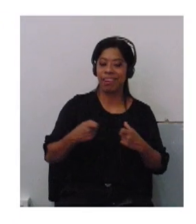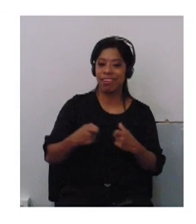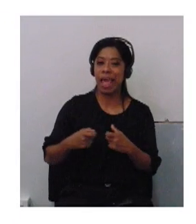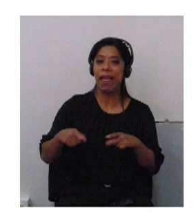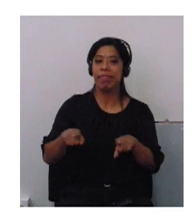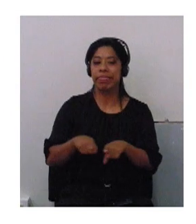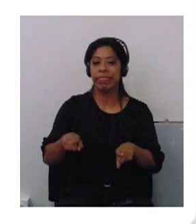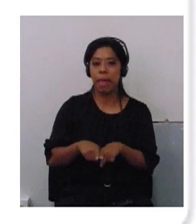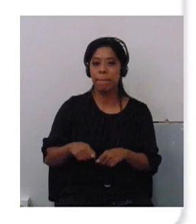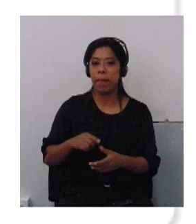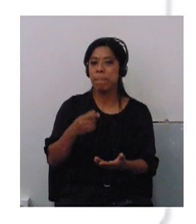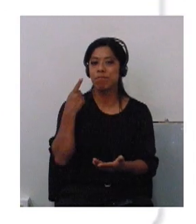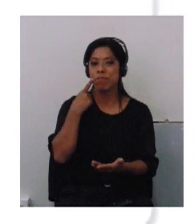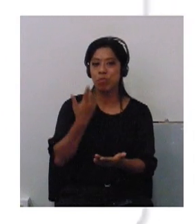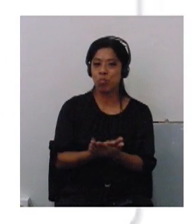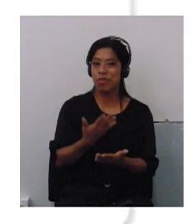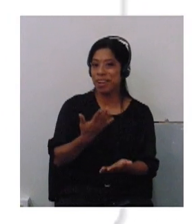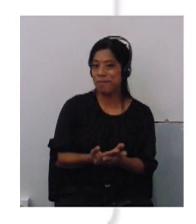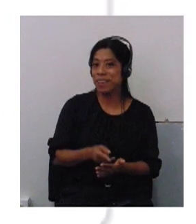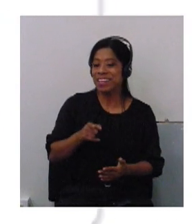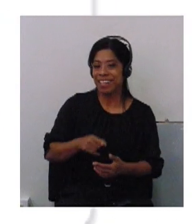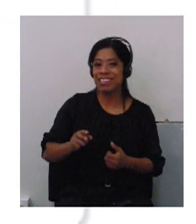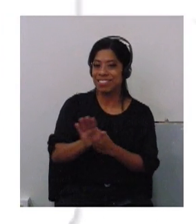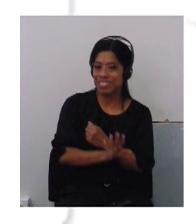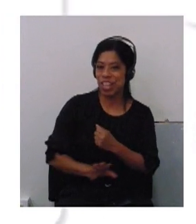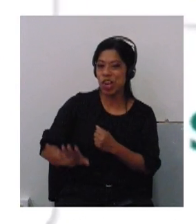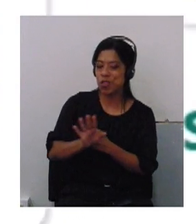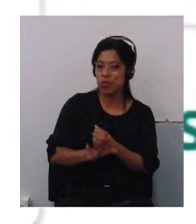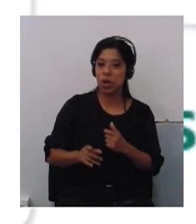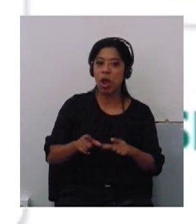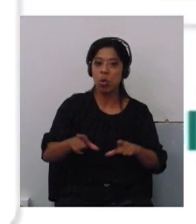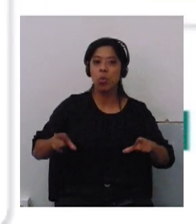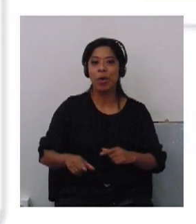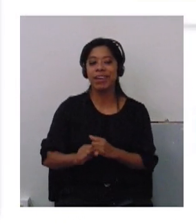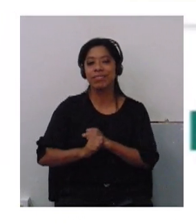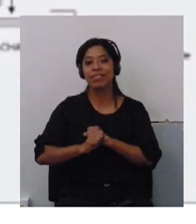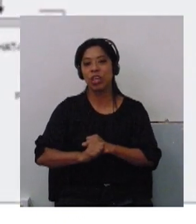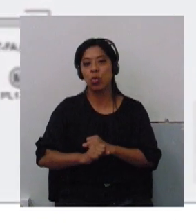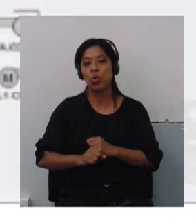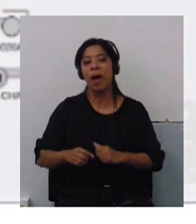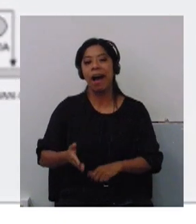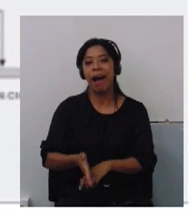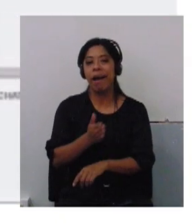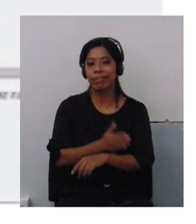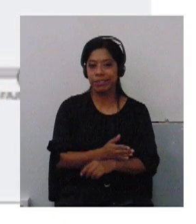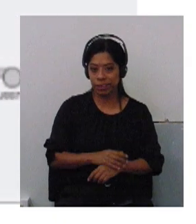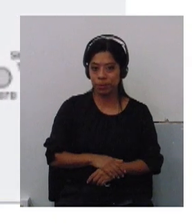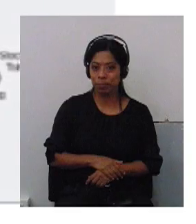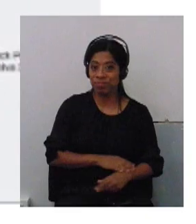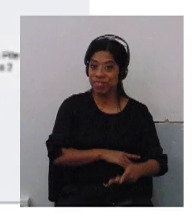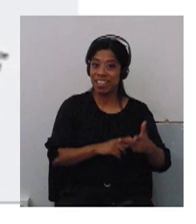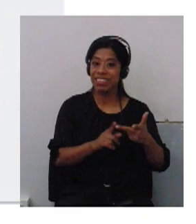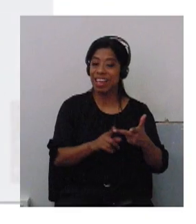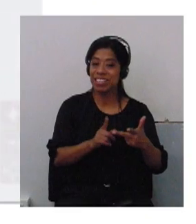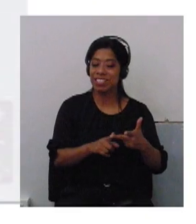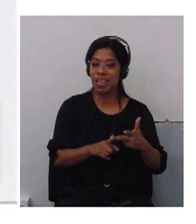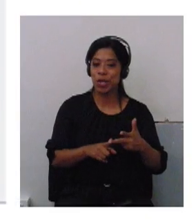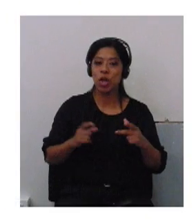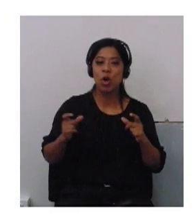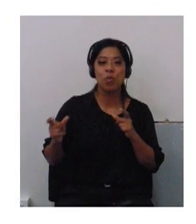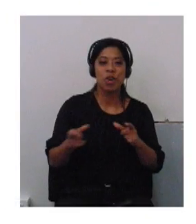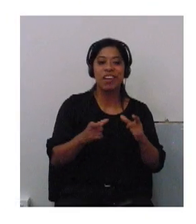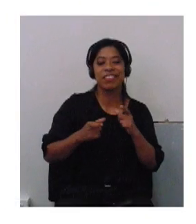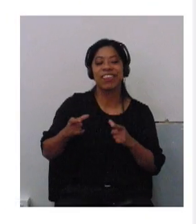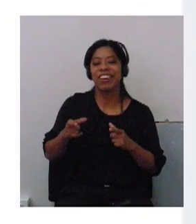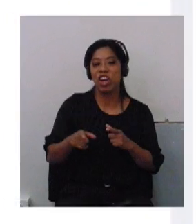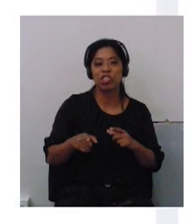también en etapa piloto, que asegura condiciones seguras antes de intervenir. Y la tercera, el monitoreo de